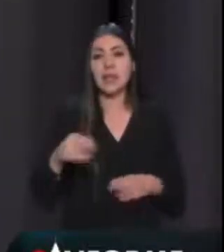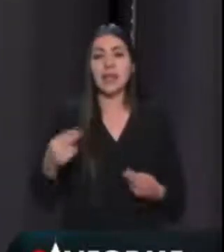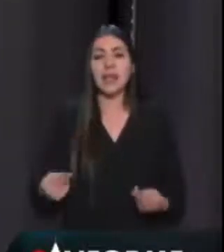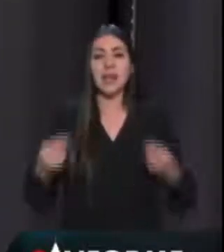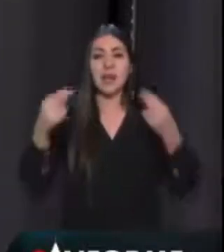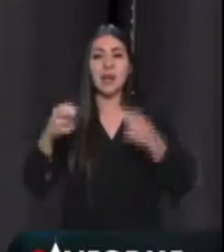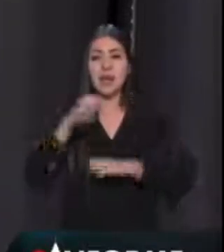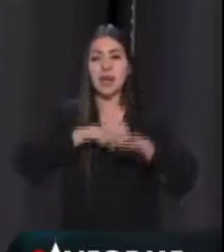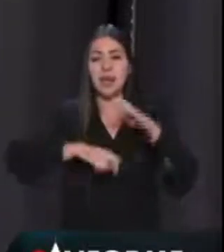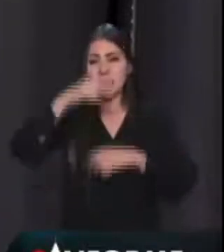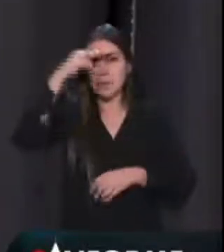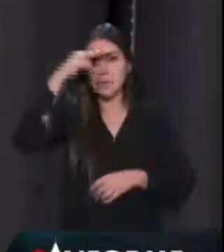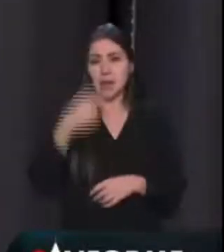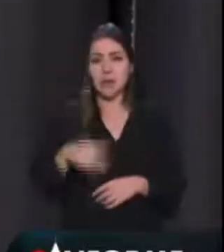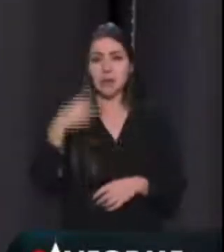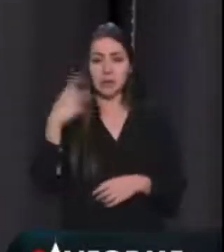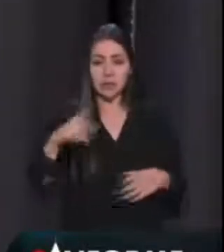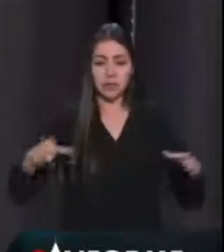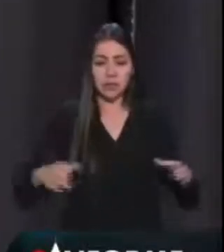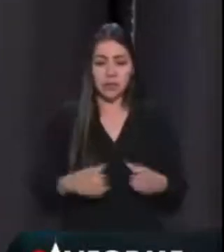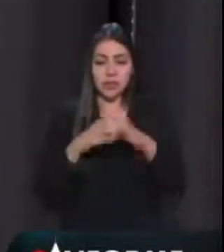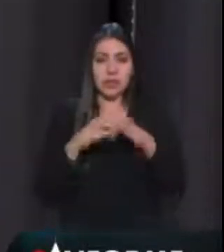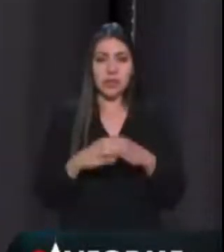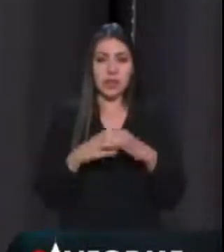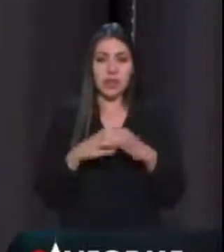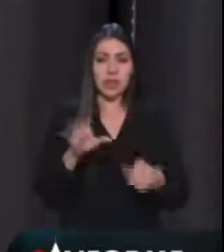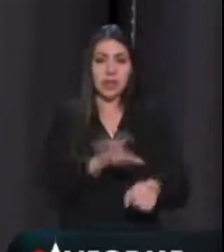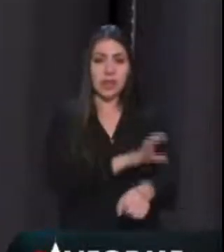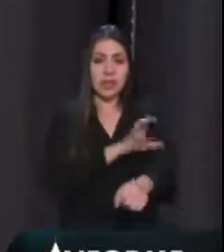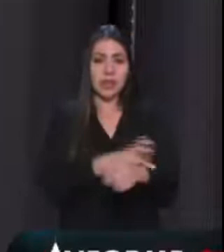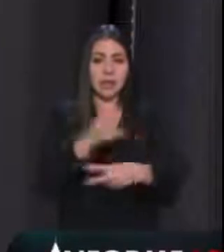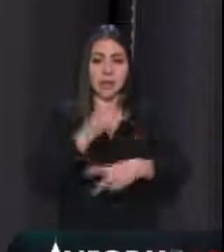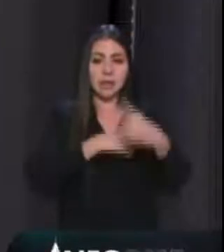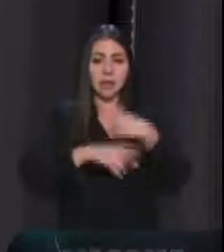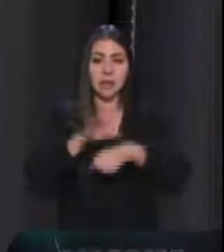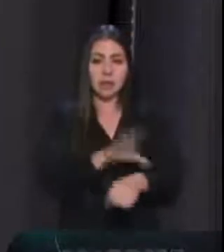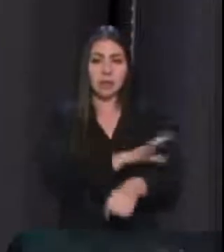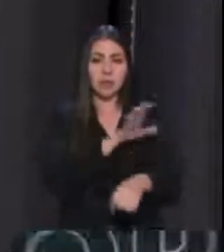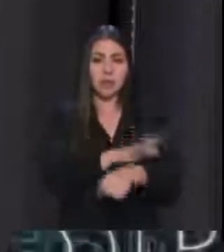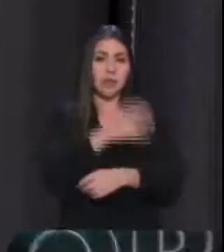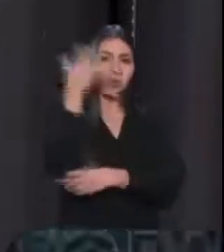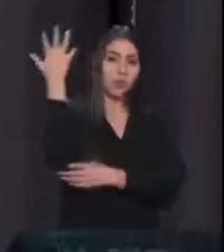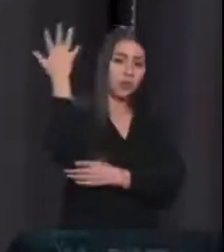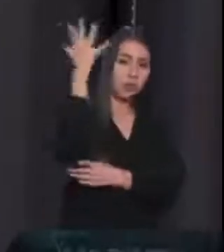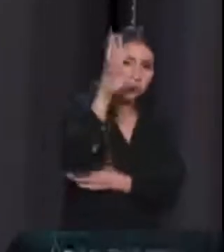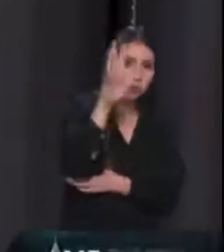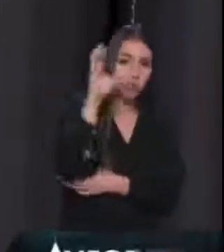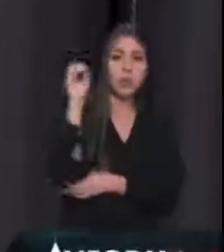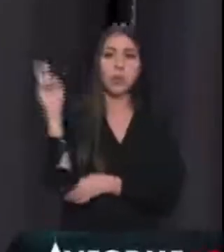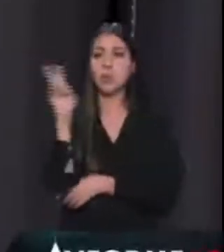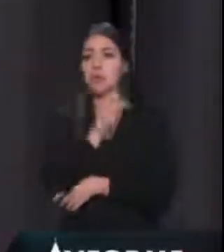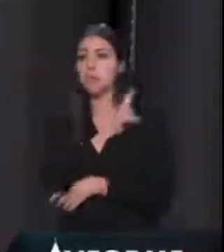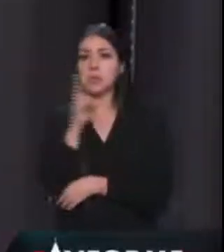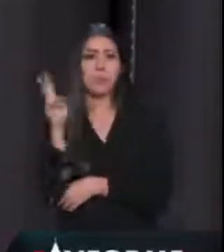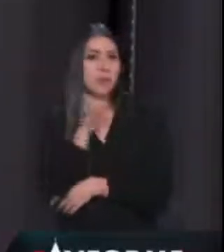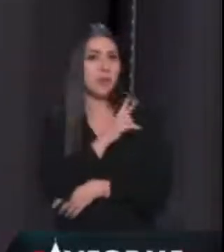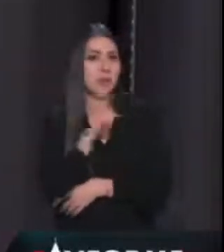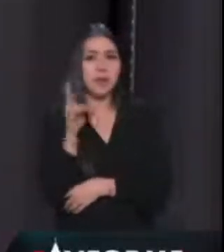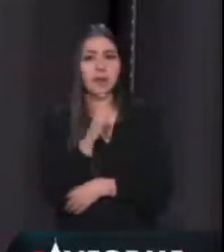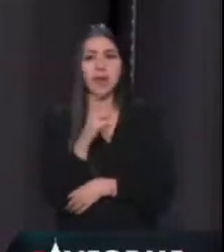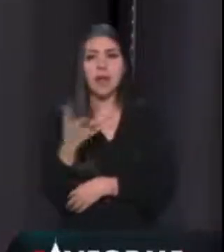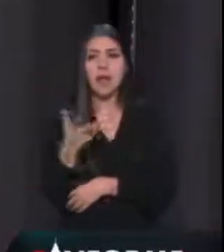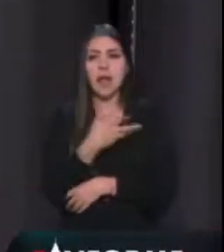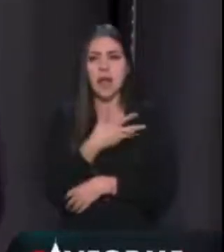mexicana del sector eléctrico que genere energía eléctrica solar o eólica y que tenga